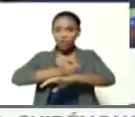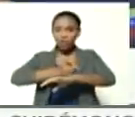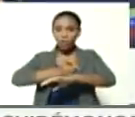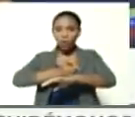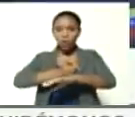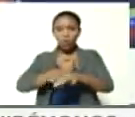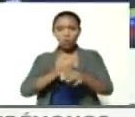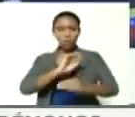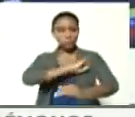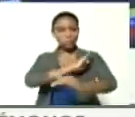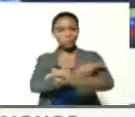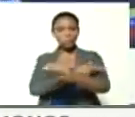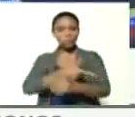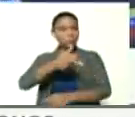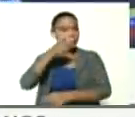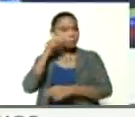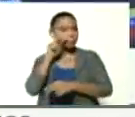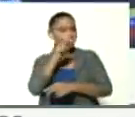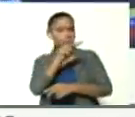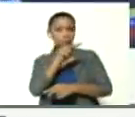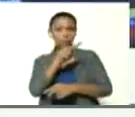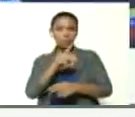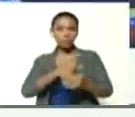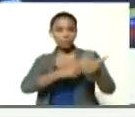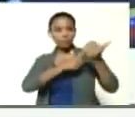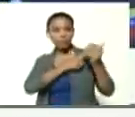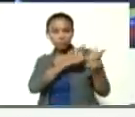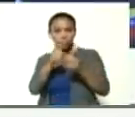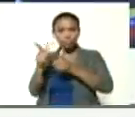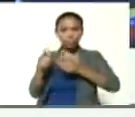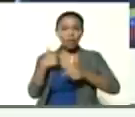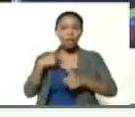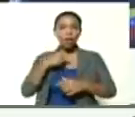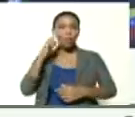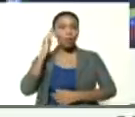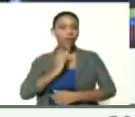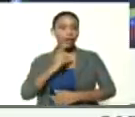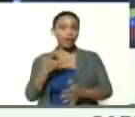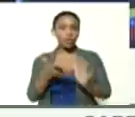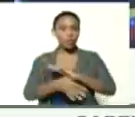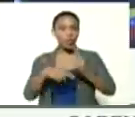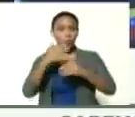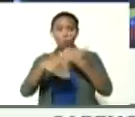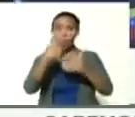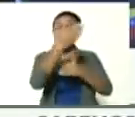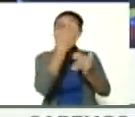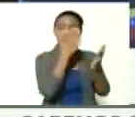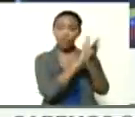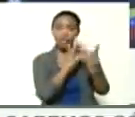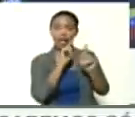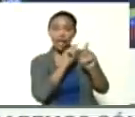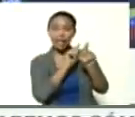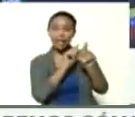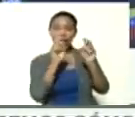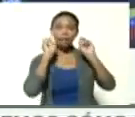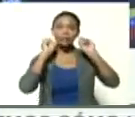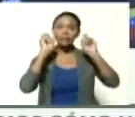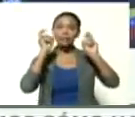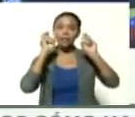con sus fuerzas de seguridad, con su Fuerza Armada Nacional Bolivariana. del otro lado de la frontera es el caos.